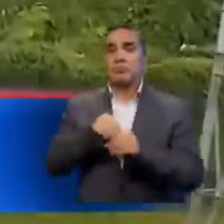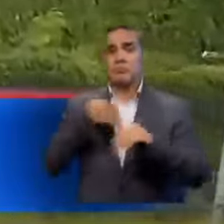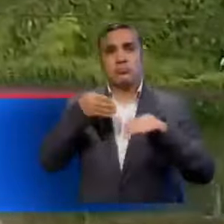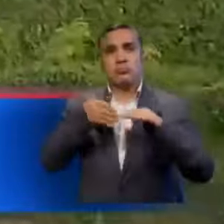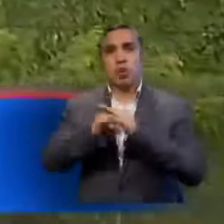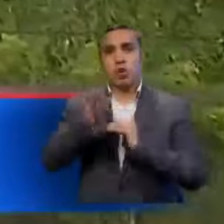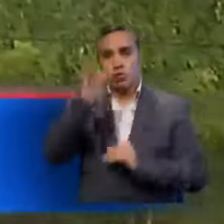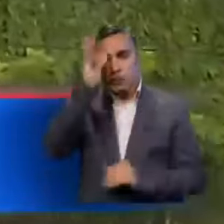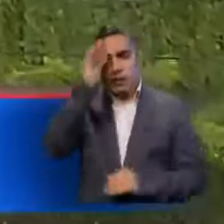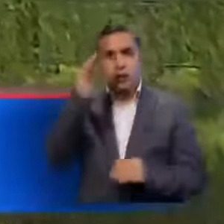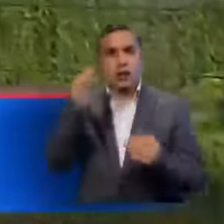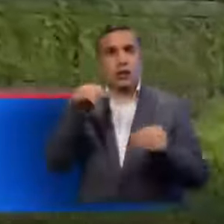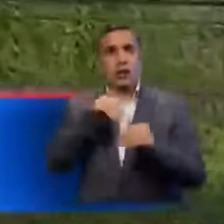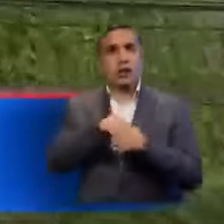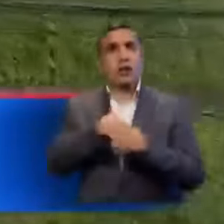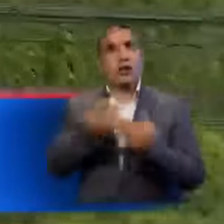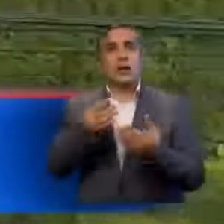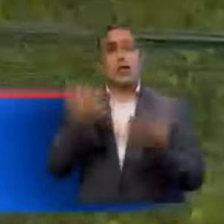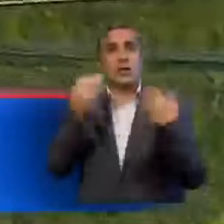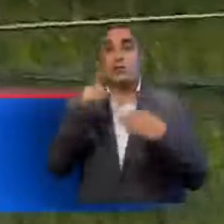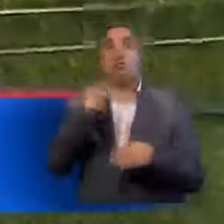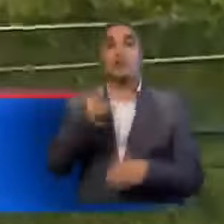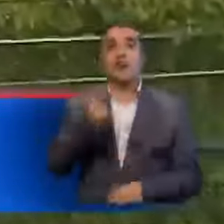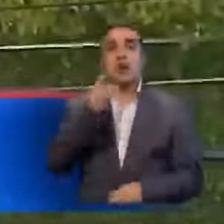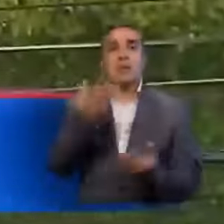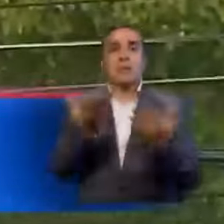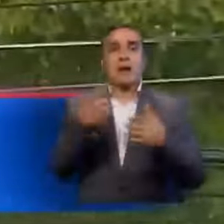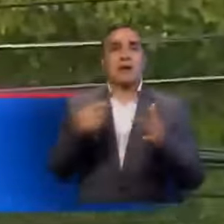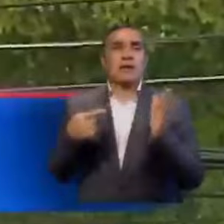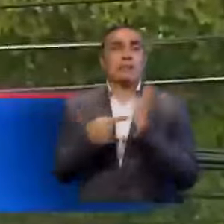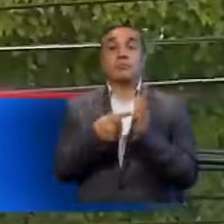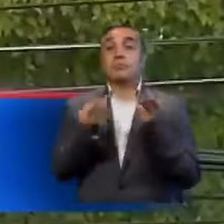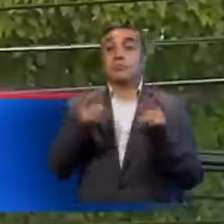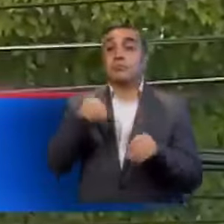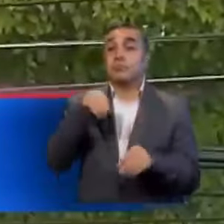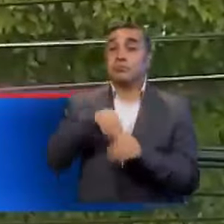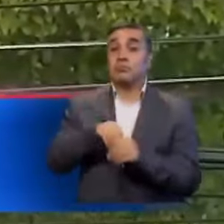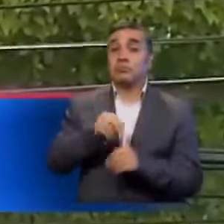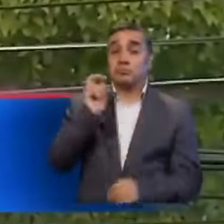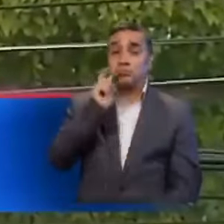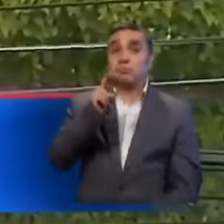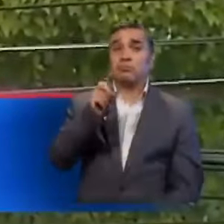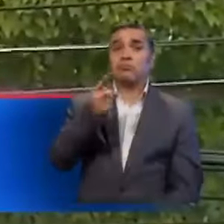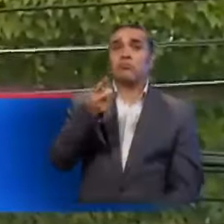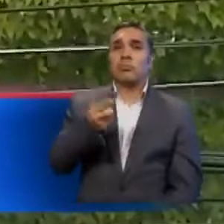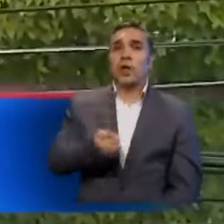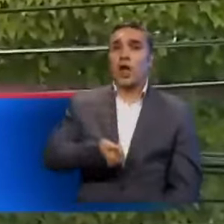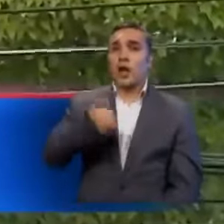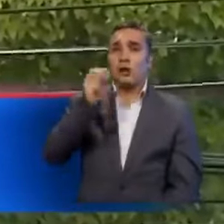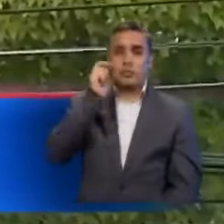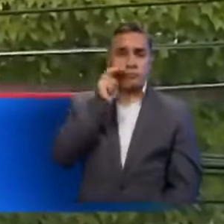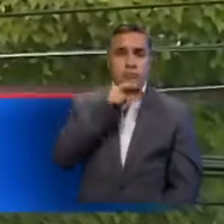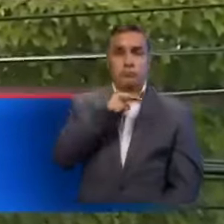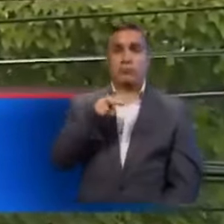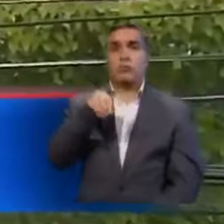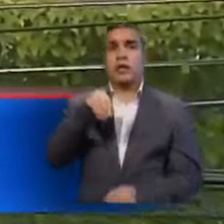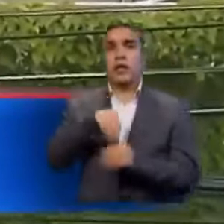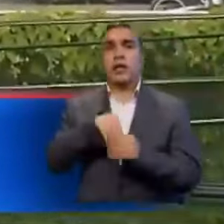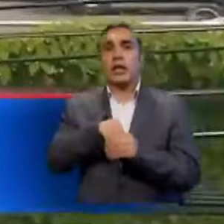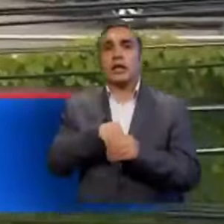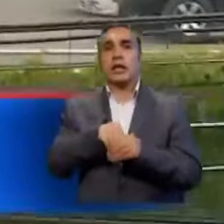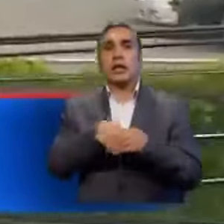en una clínica de Guayaquil por un disparo en una de sus manos. Acá vemos desde una vista panorámica el